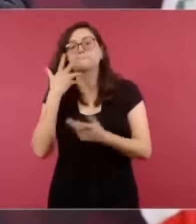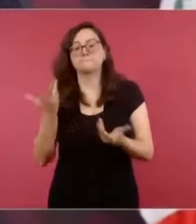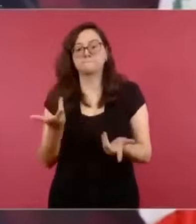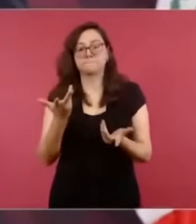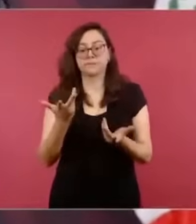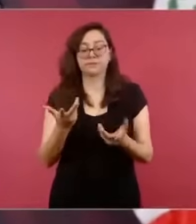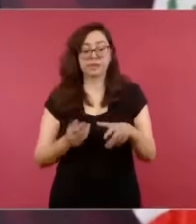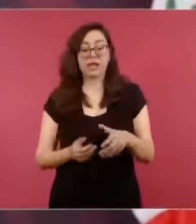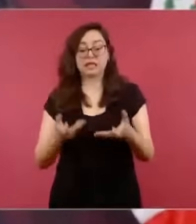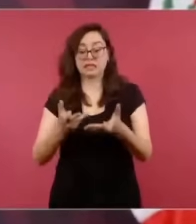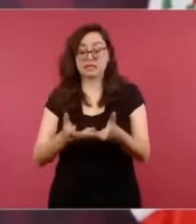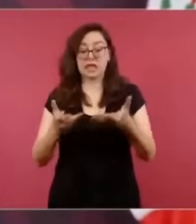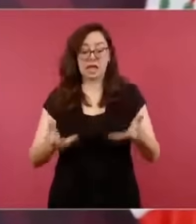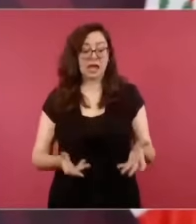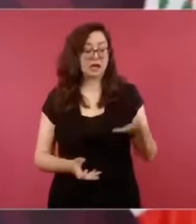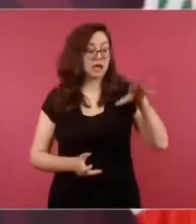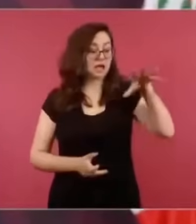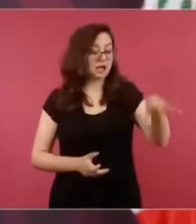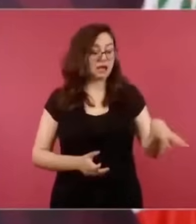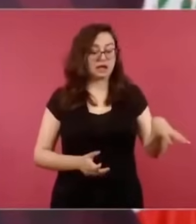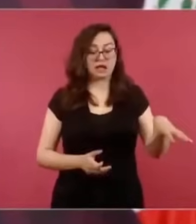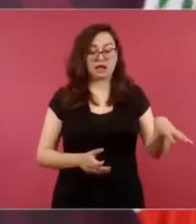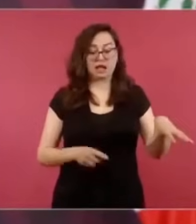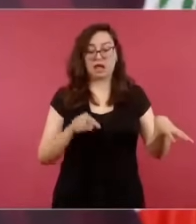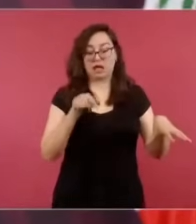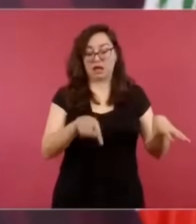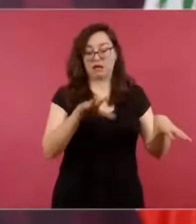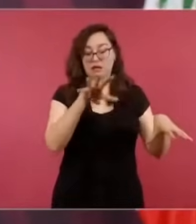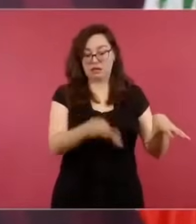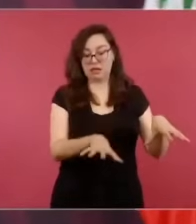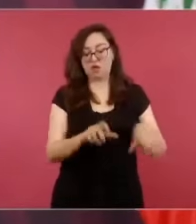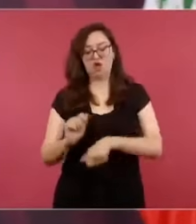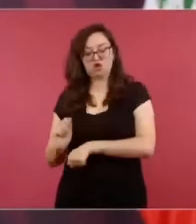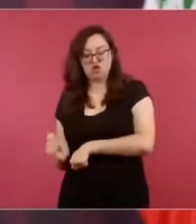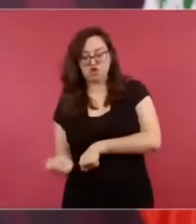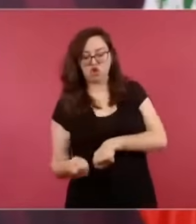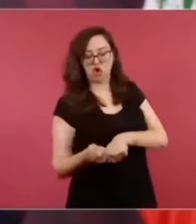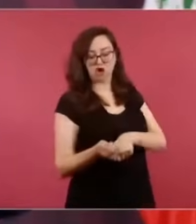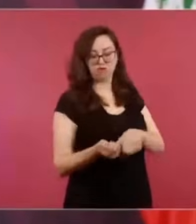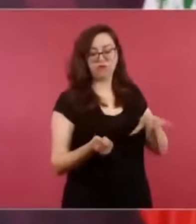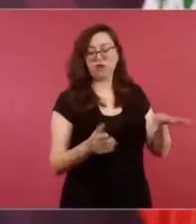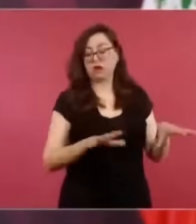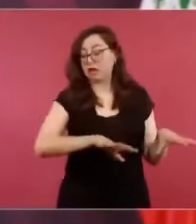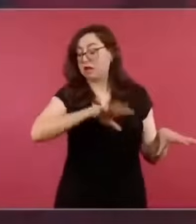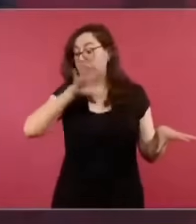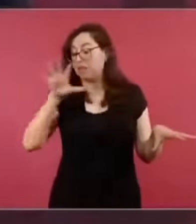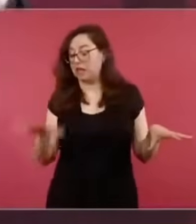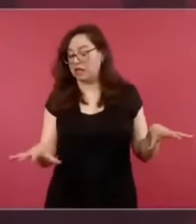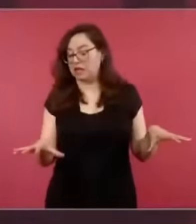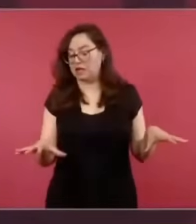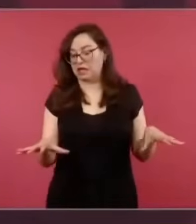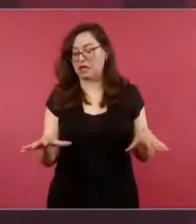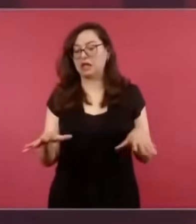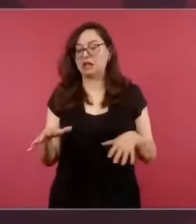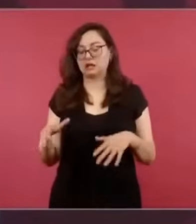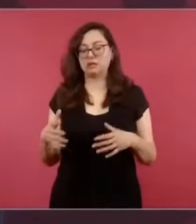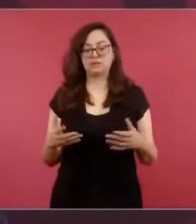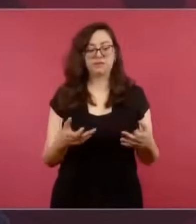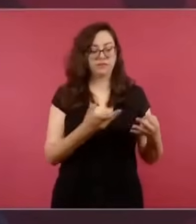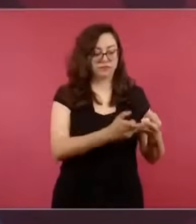reservas en Huatulco y tener playa, y se va a construir un